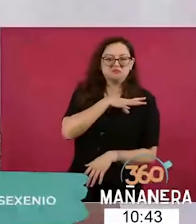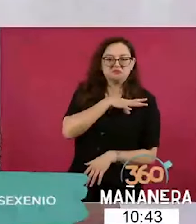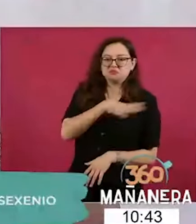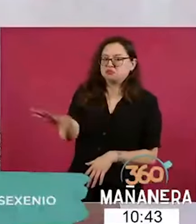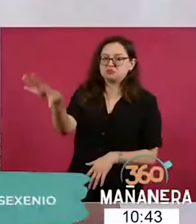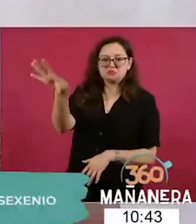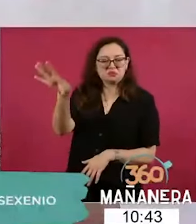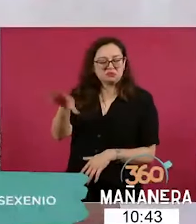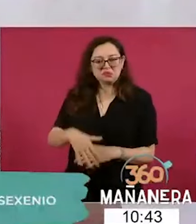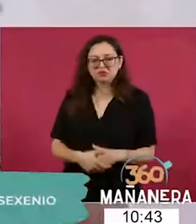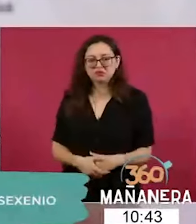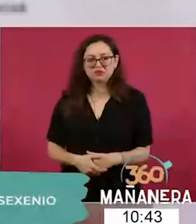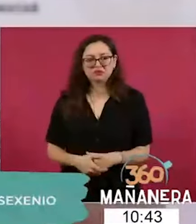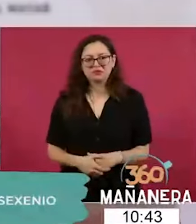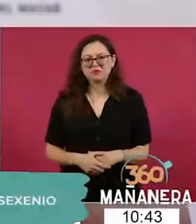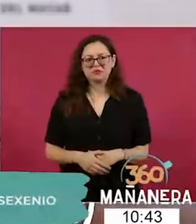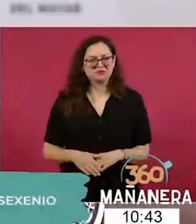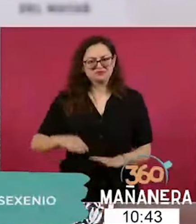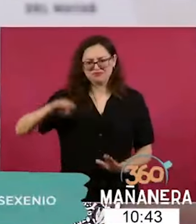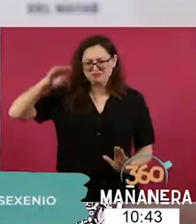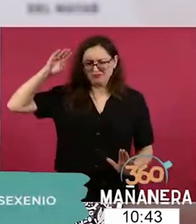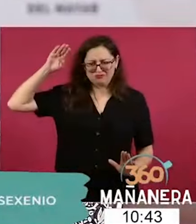hasta el